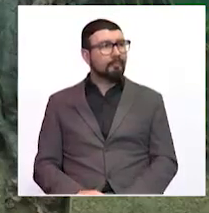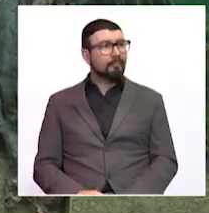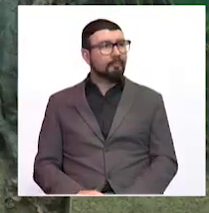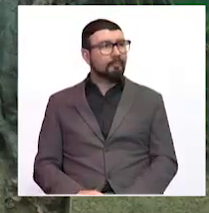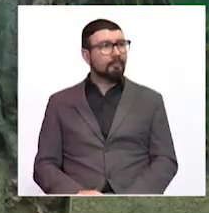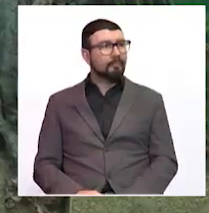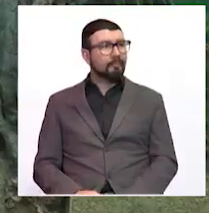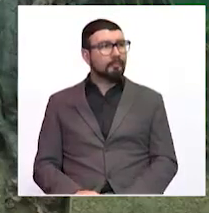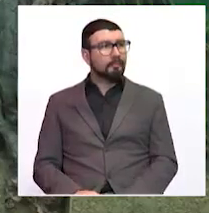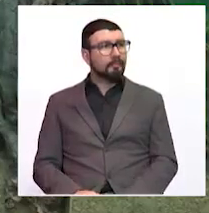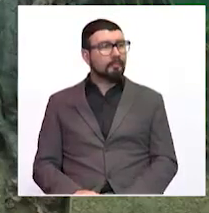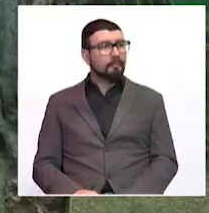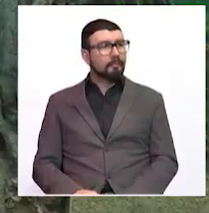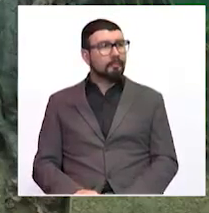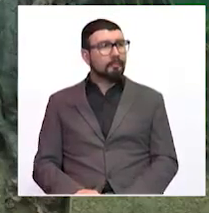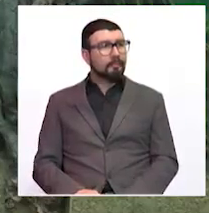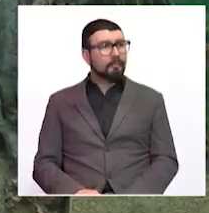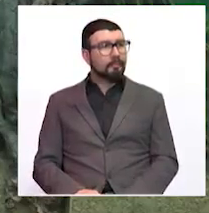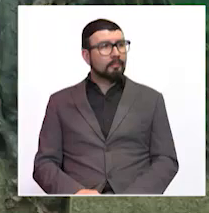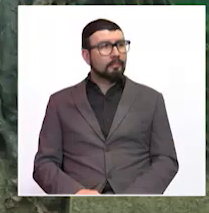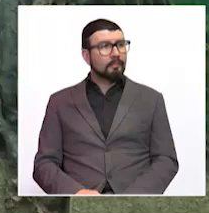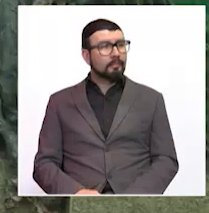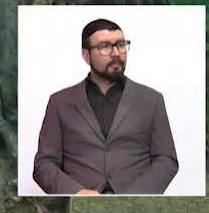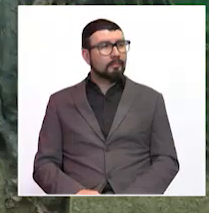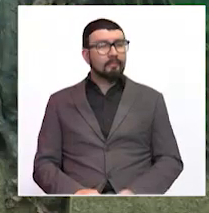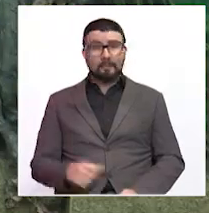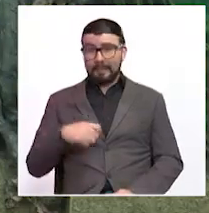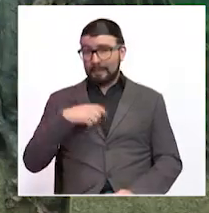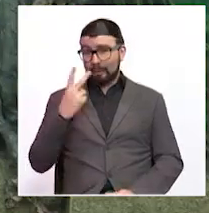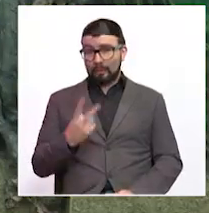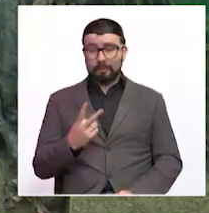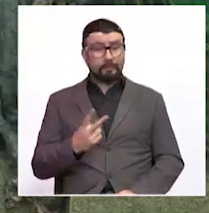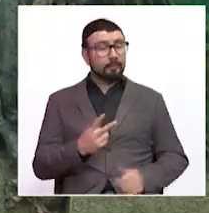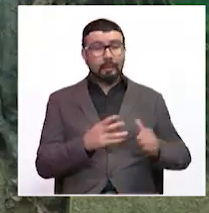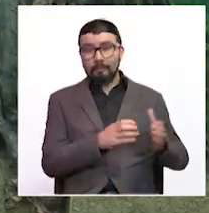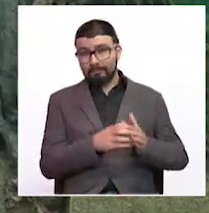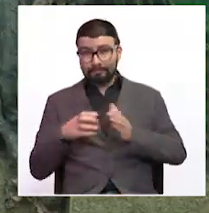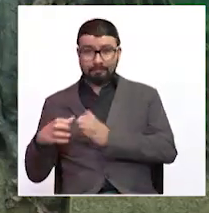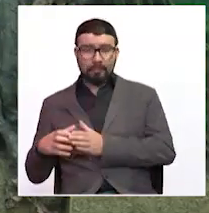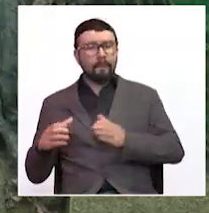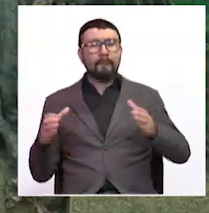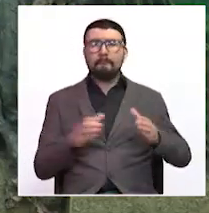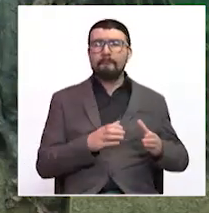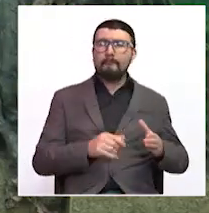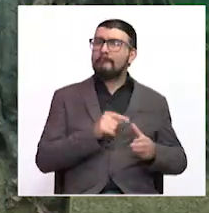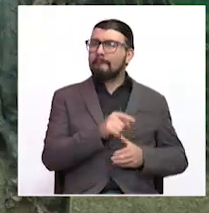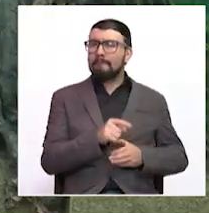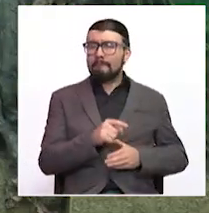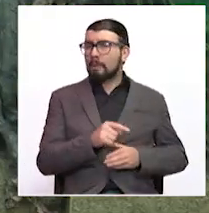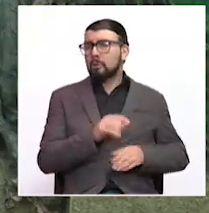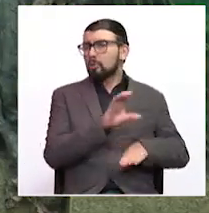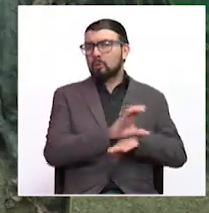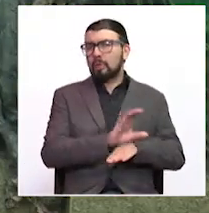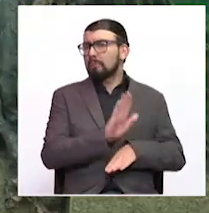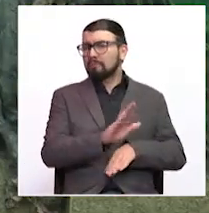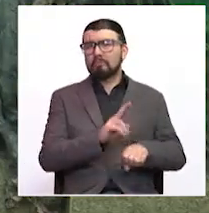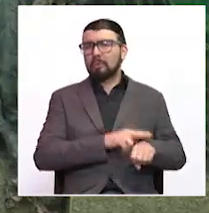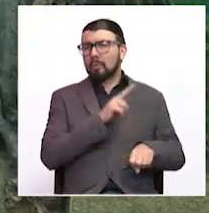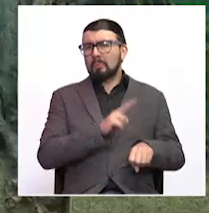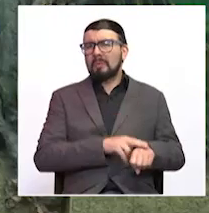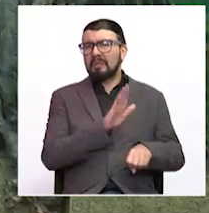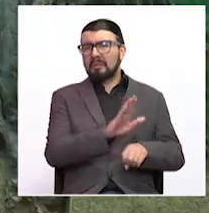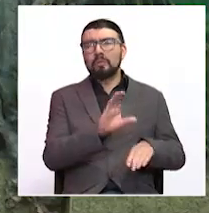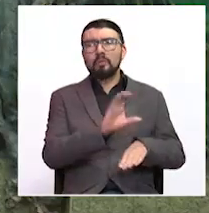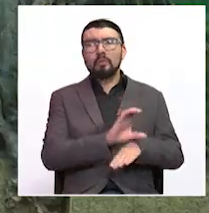ésta tiene hay dos modelos uno que es en el área urbana que está